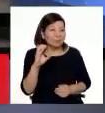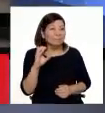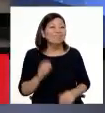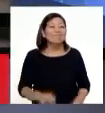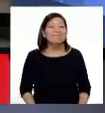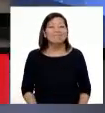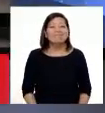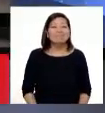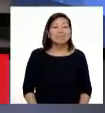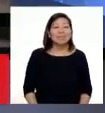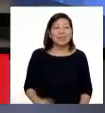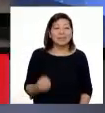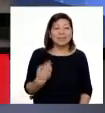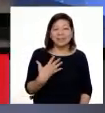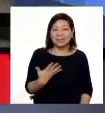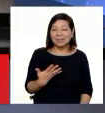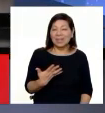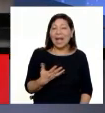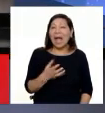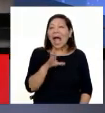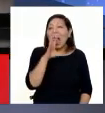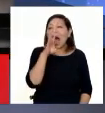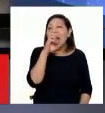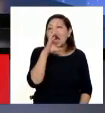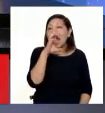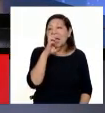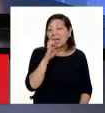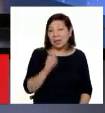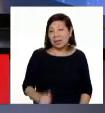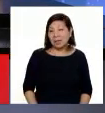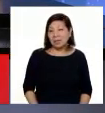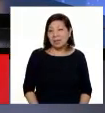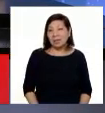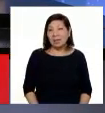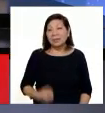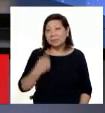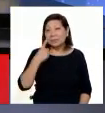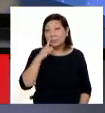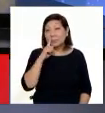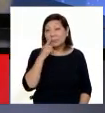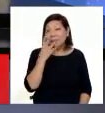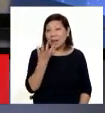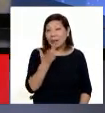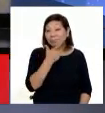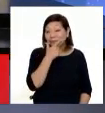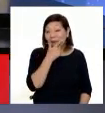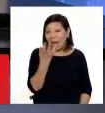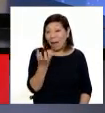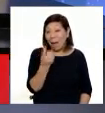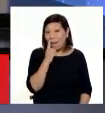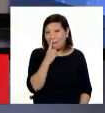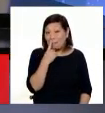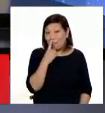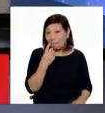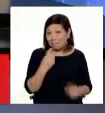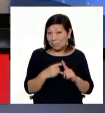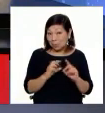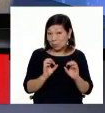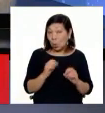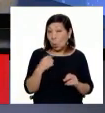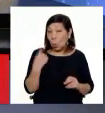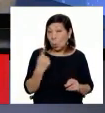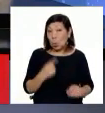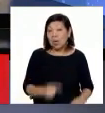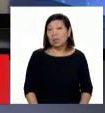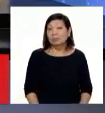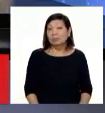Bien, doctora. Y díganos, ya que nos habla de la naranja, y acá tenemos maracuyá también. Estas frutas las consumimos, sí, en